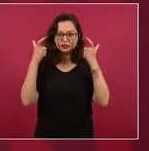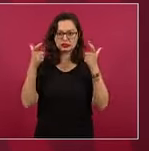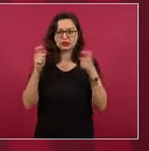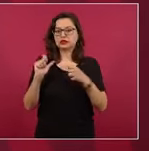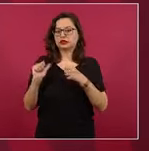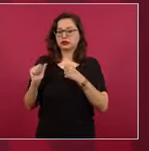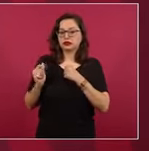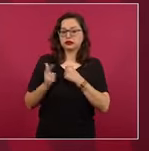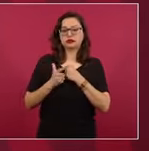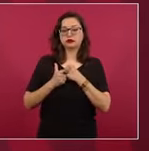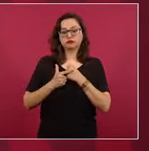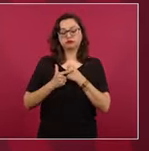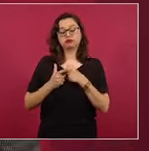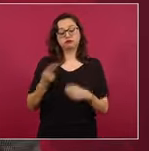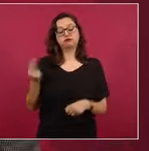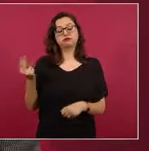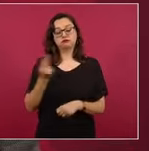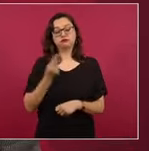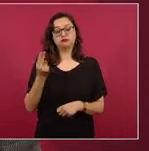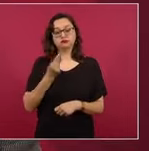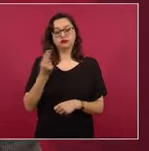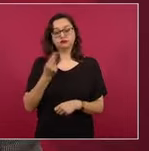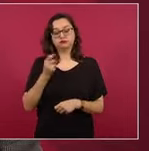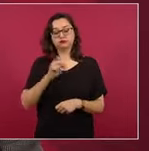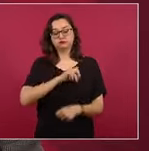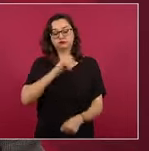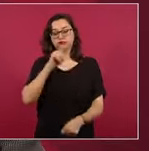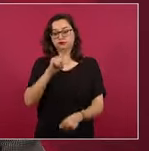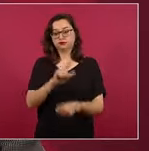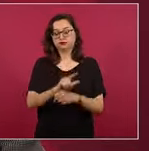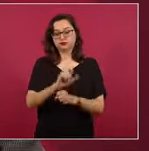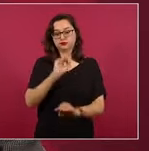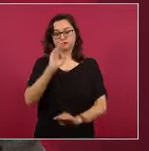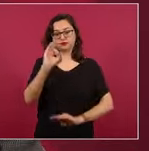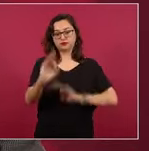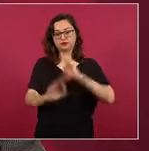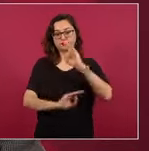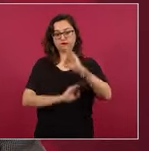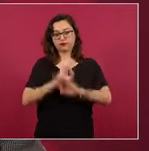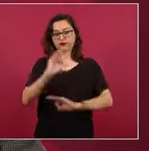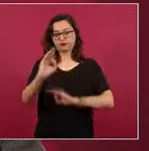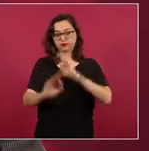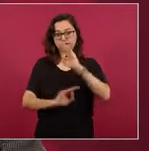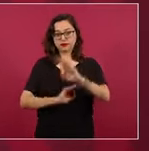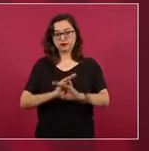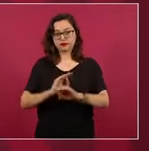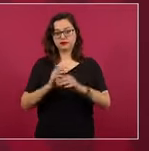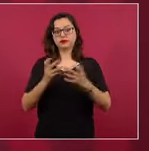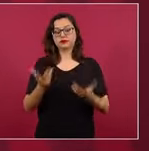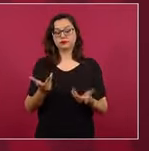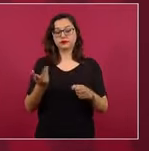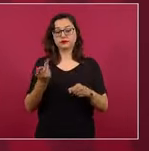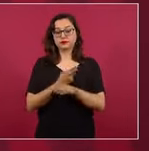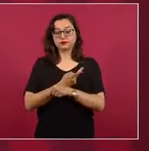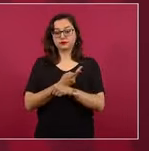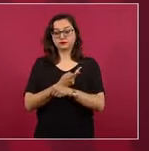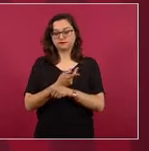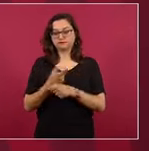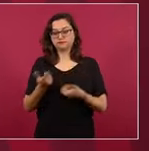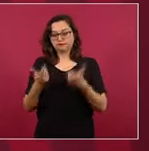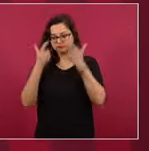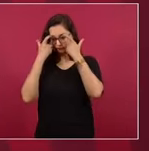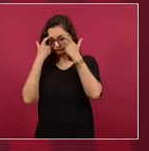se requiere tratar esos problemas que inclusive ayudan en forma negativa a que la enfermedad de estos pacientes que han